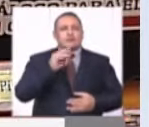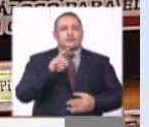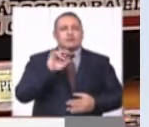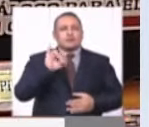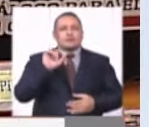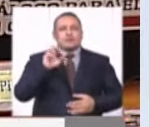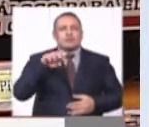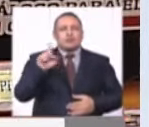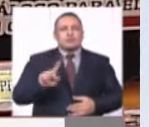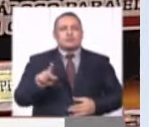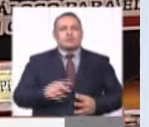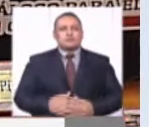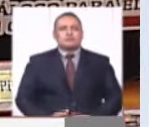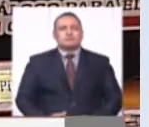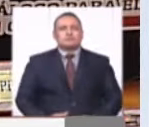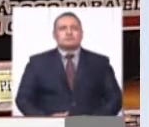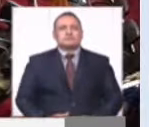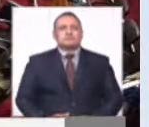por 1 minuto y medio.